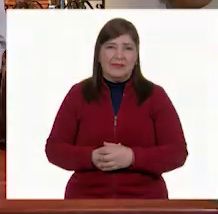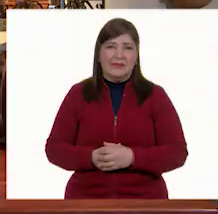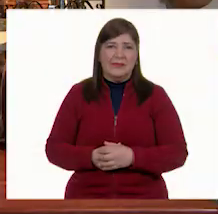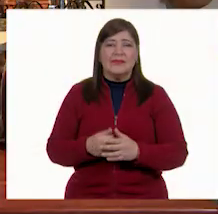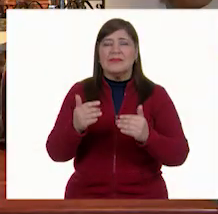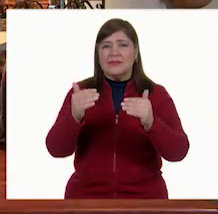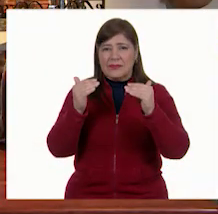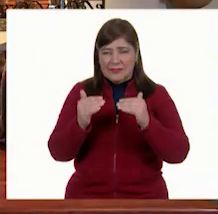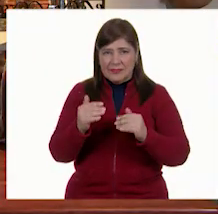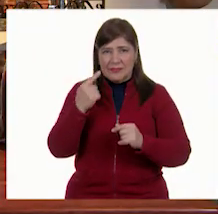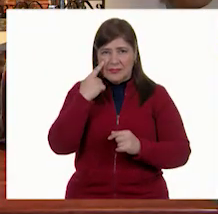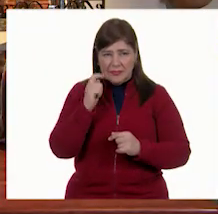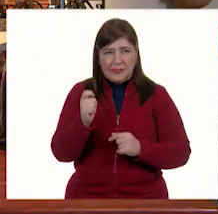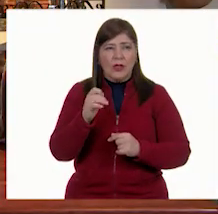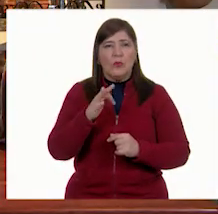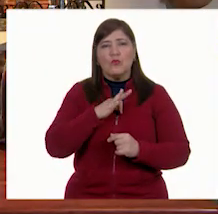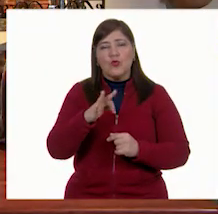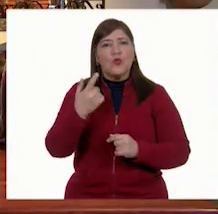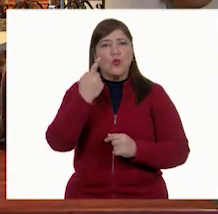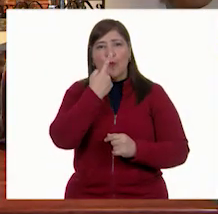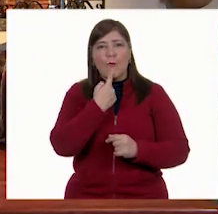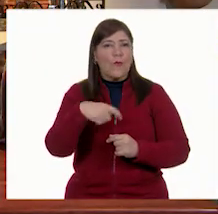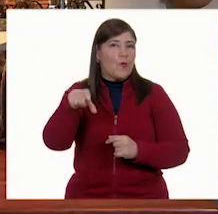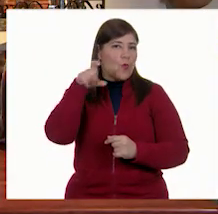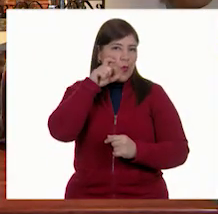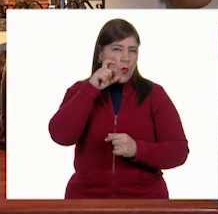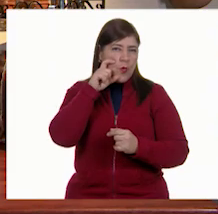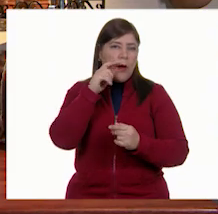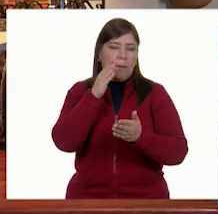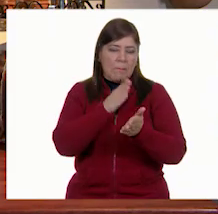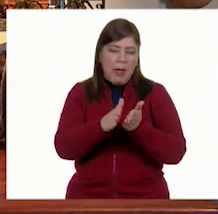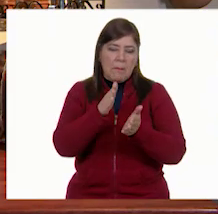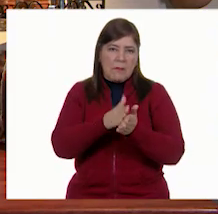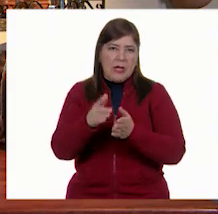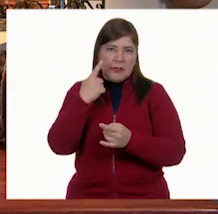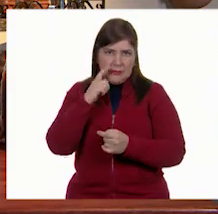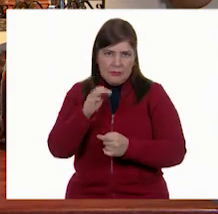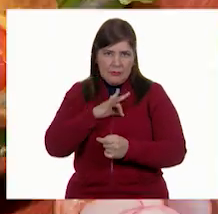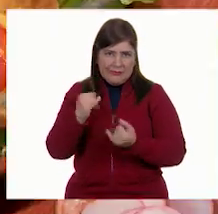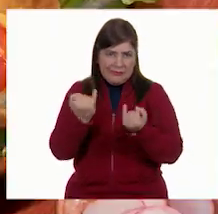Enseguida, rebanadas de jitomate.